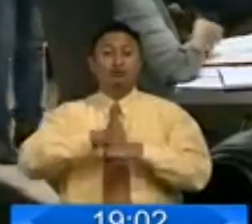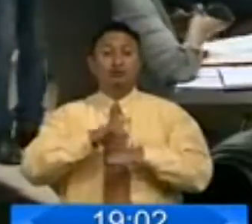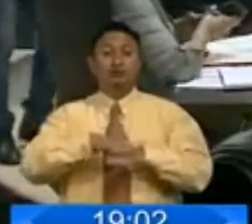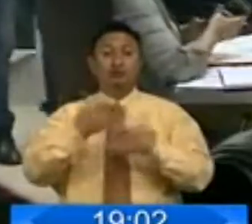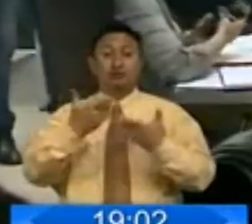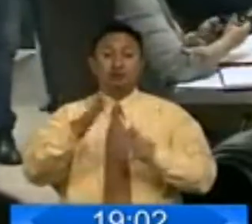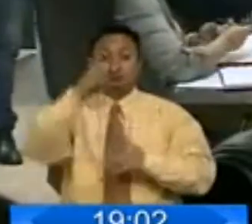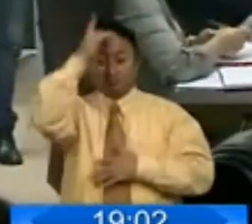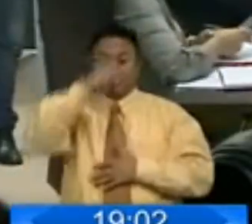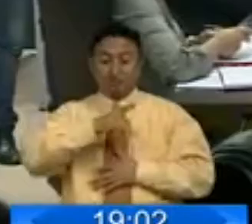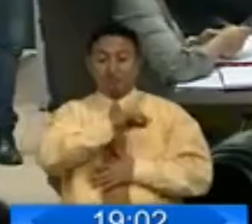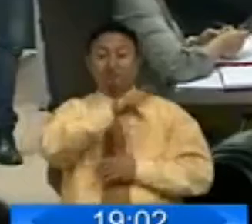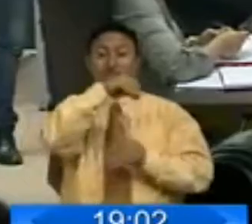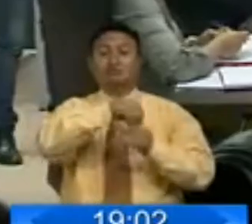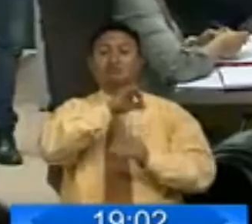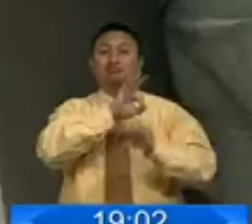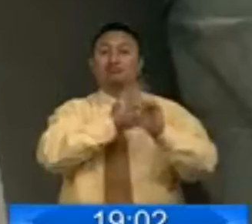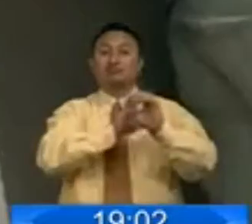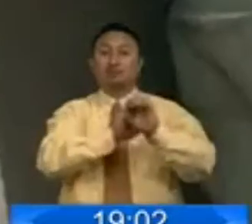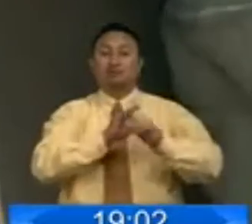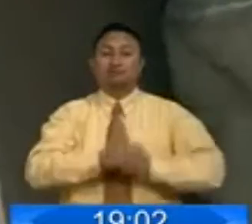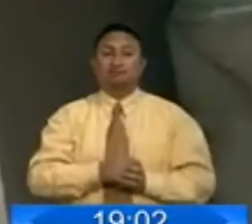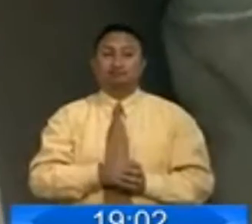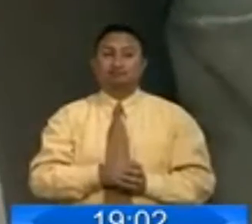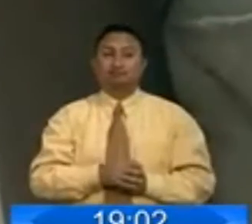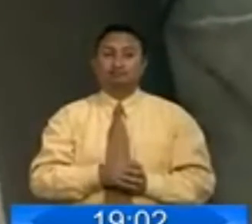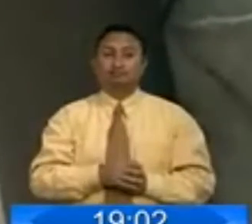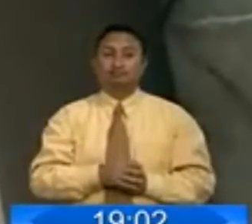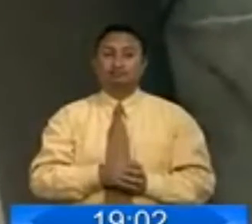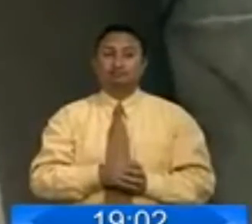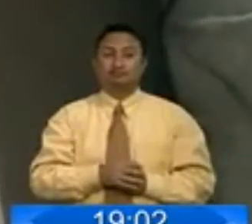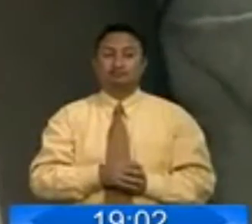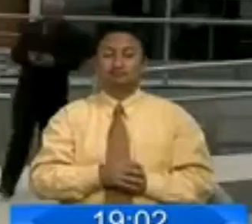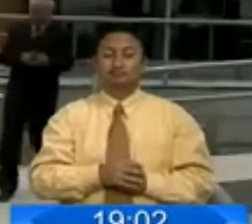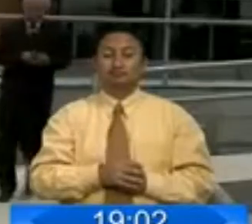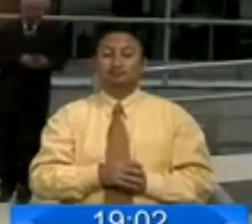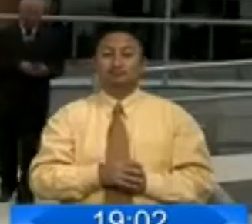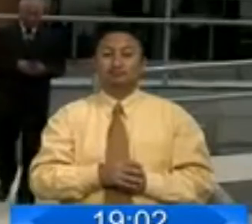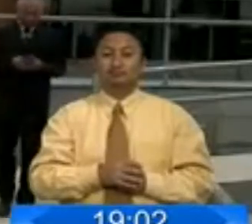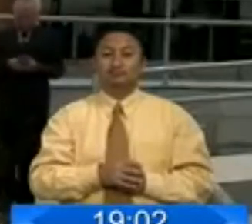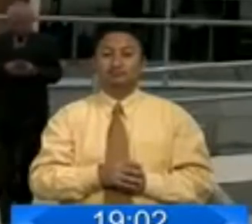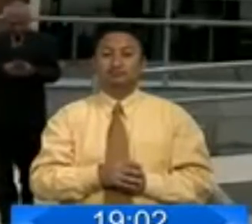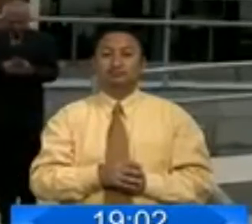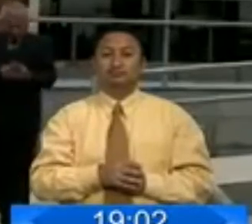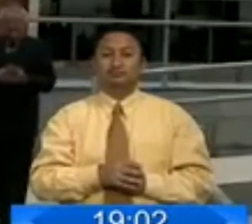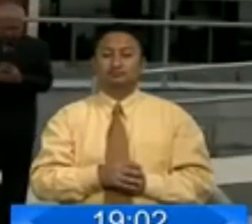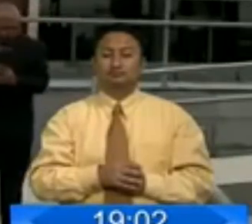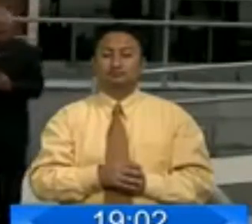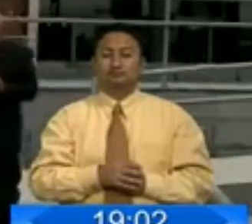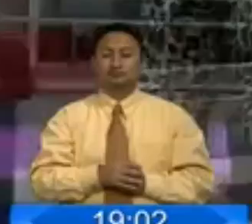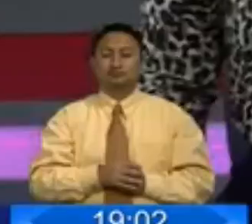primeras decisiones tomadas dentro del consejo de participación en medio de esta pugna política informó javier gayo